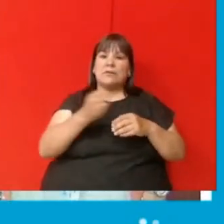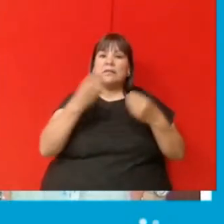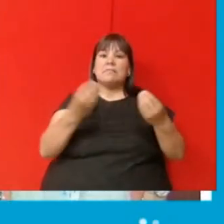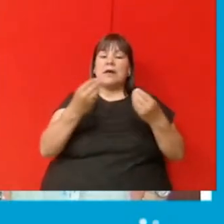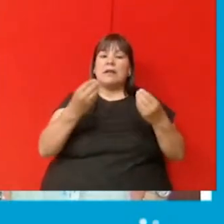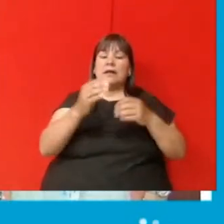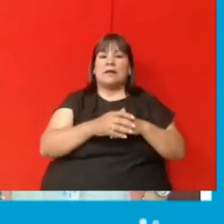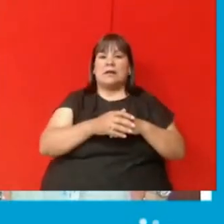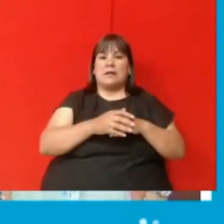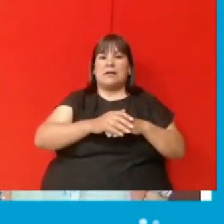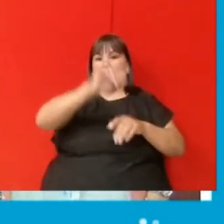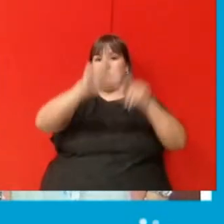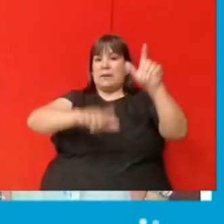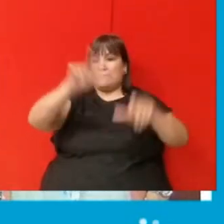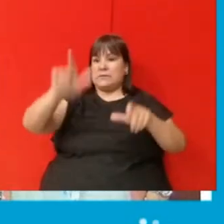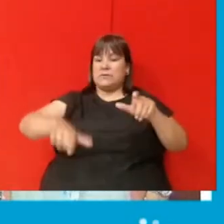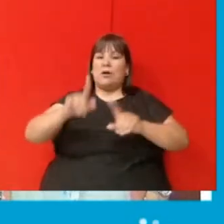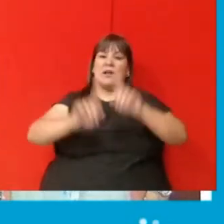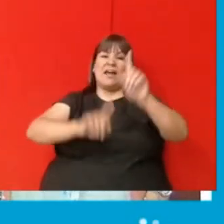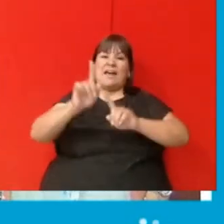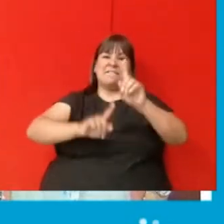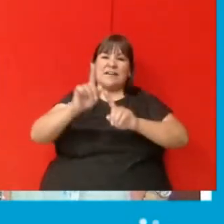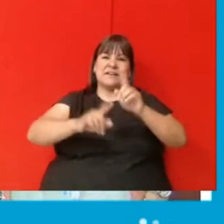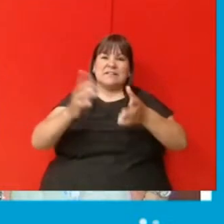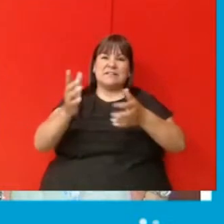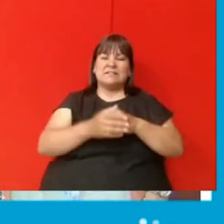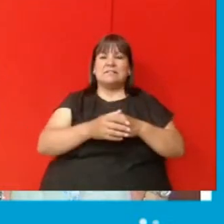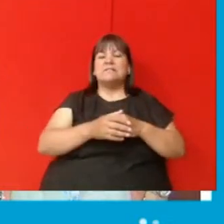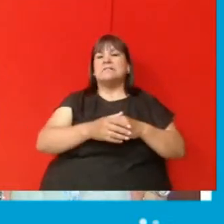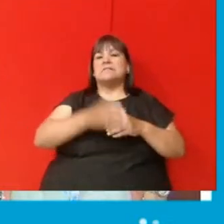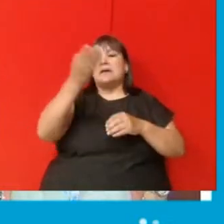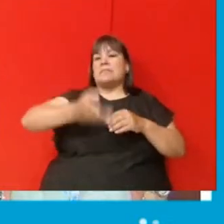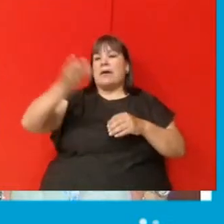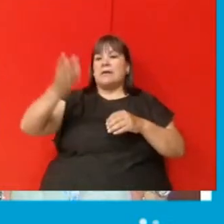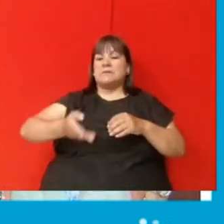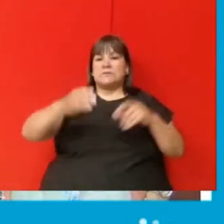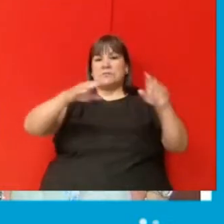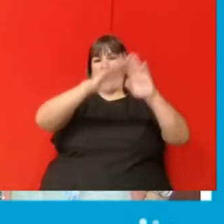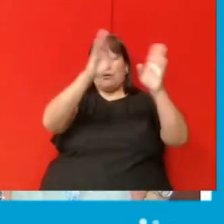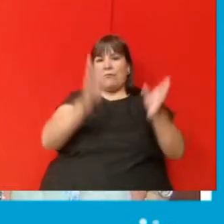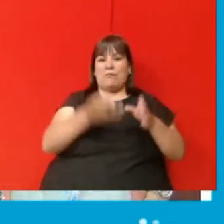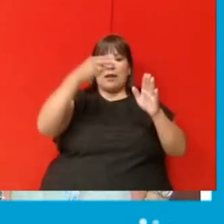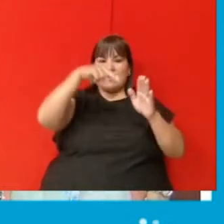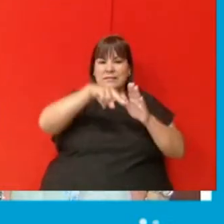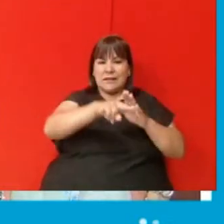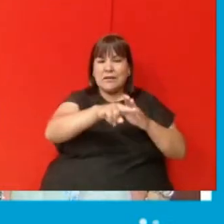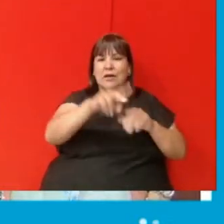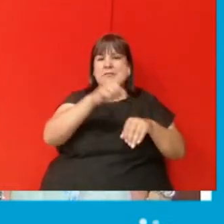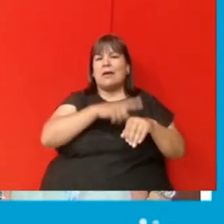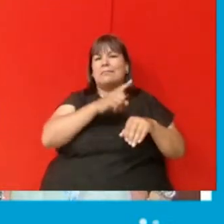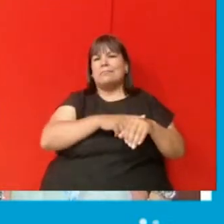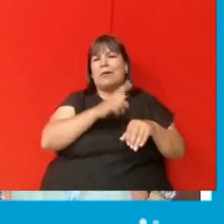famosas úlceras que, bueno, muchas veces por la internación prolongada en las terapias, que, bueno, por suerte ahora son